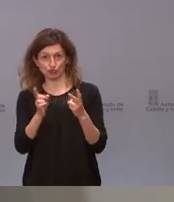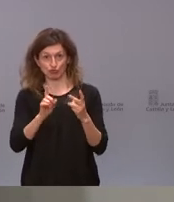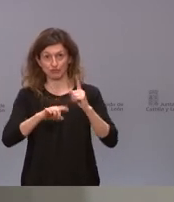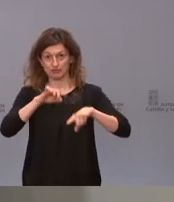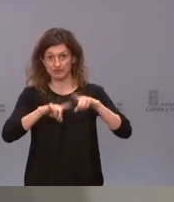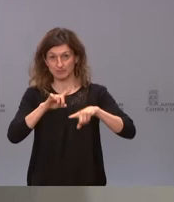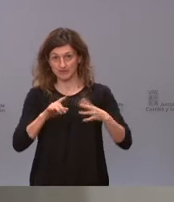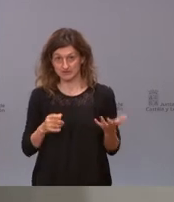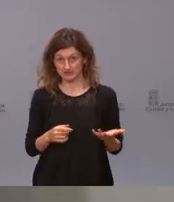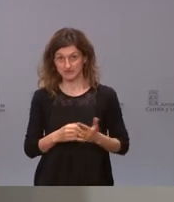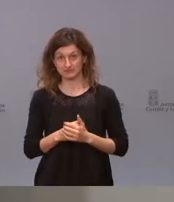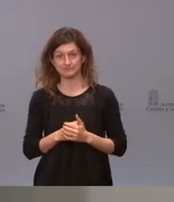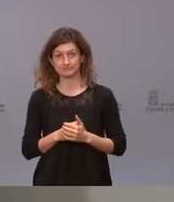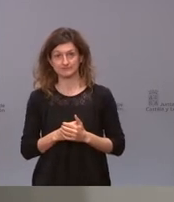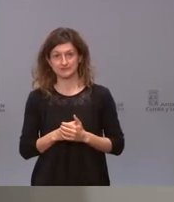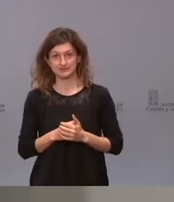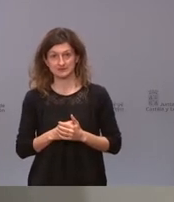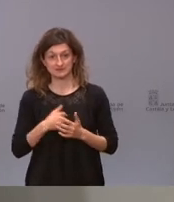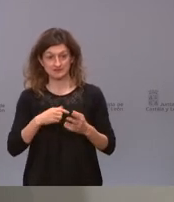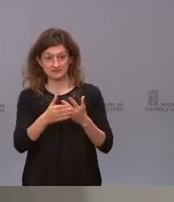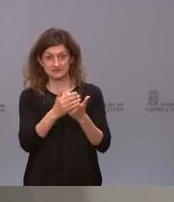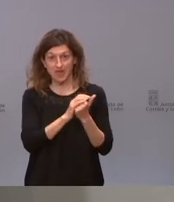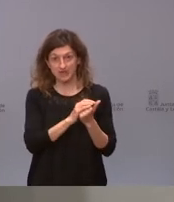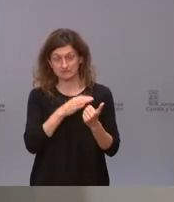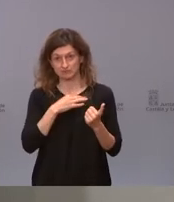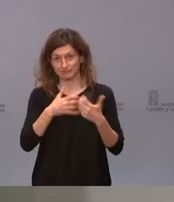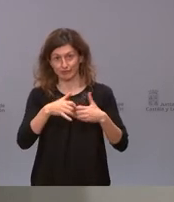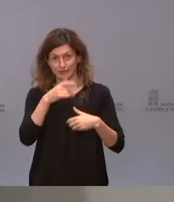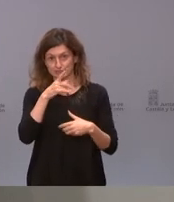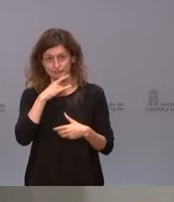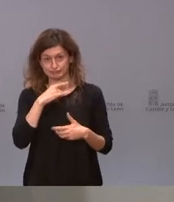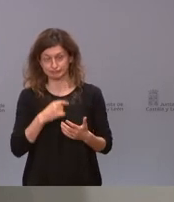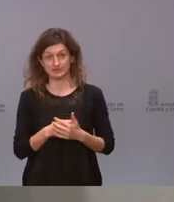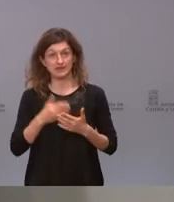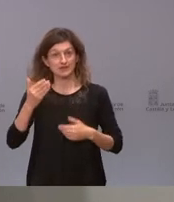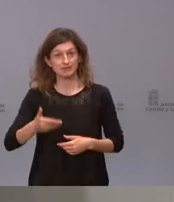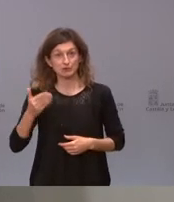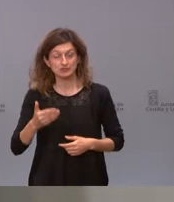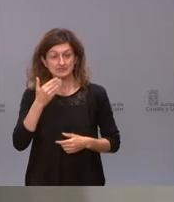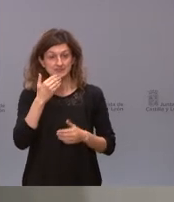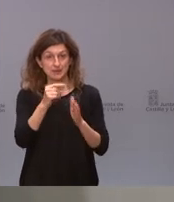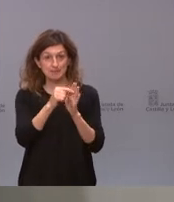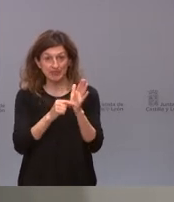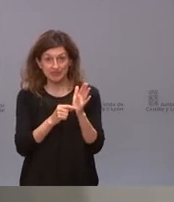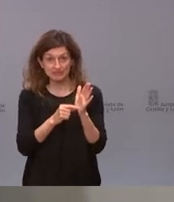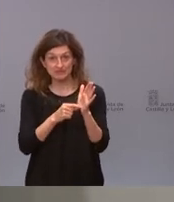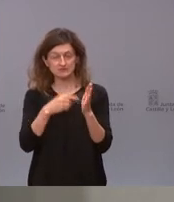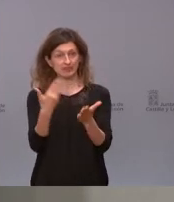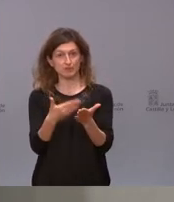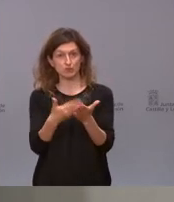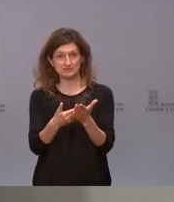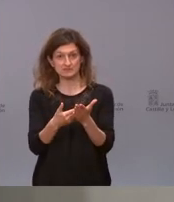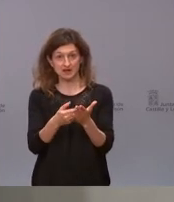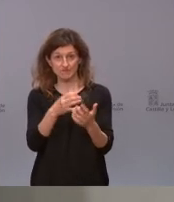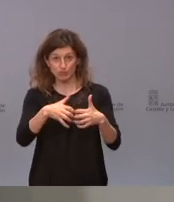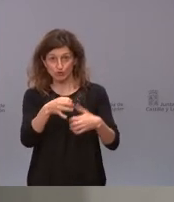sí que si quieres las cosas no van bien es decir que que lo fundamental es que aquellas medidas que demuestran que son eficaces